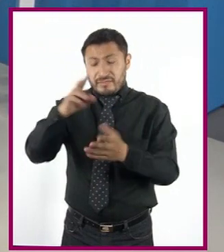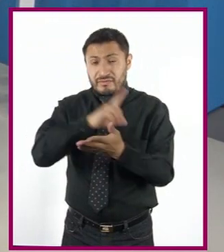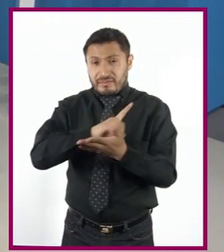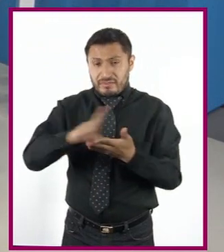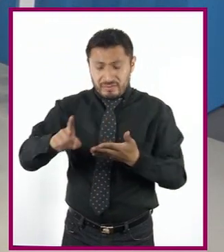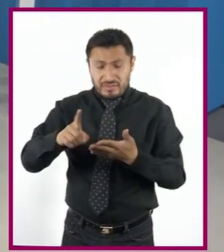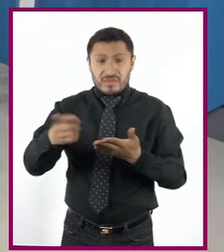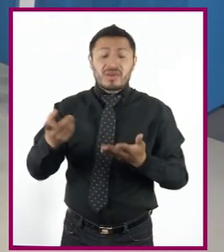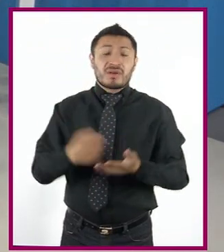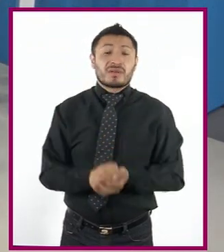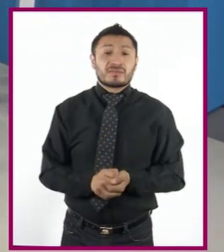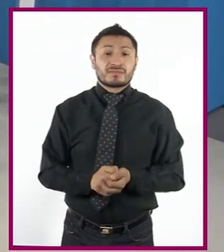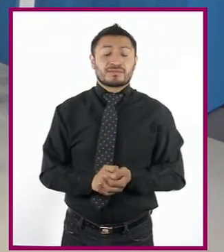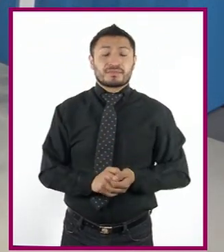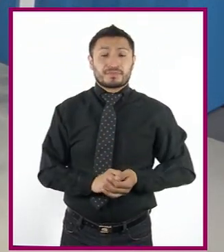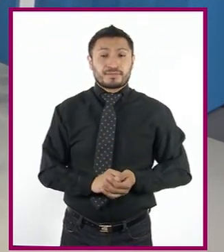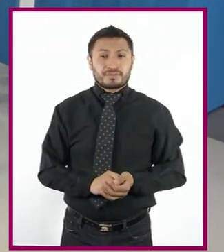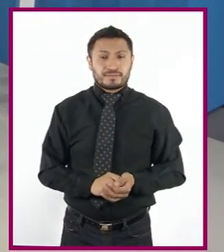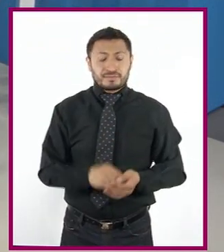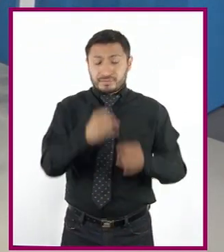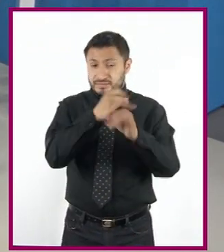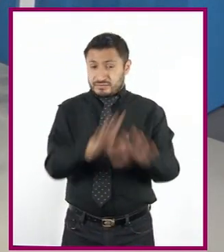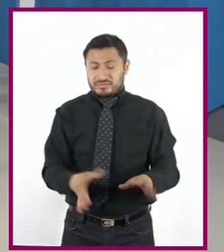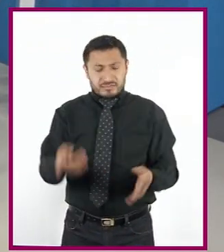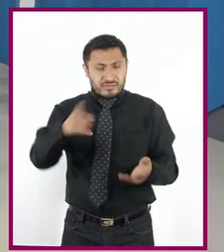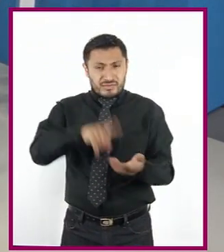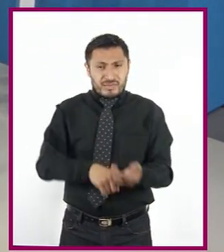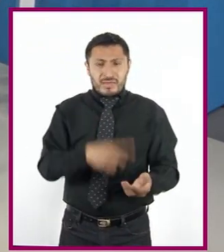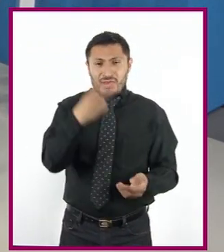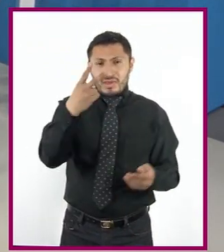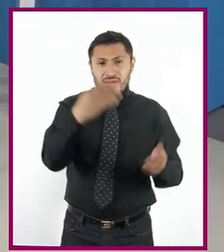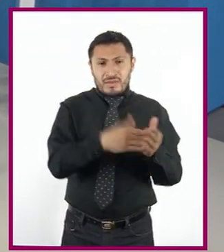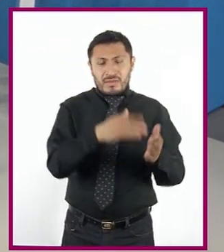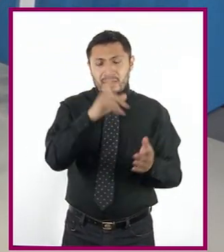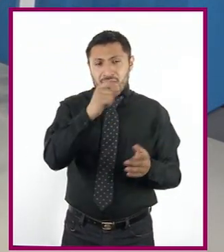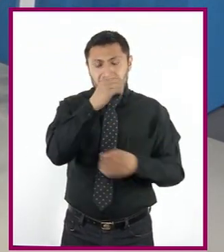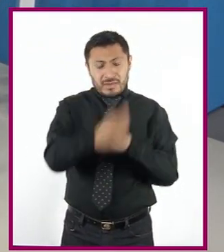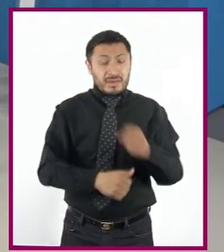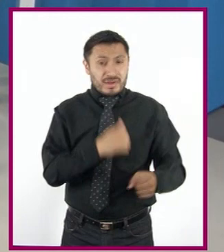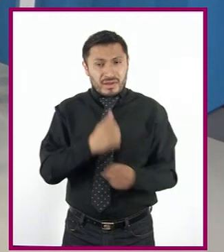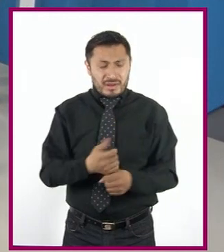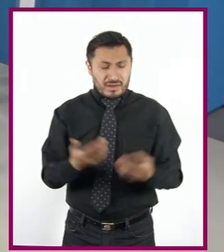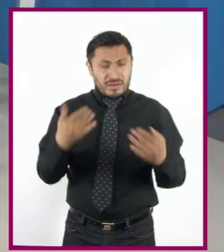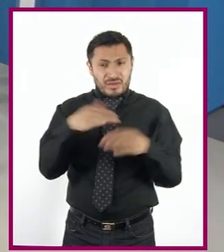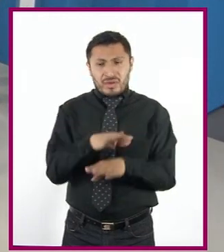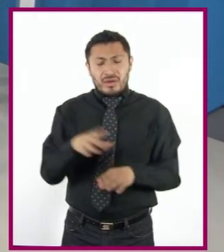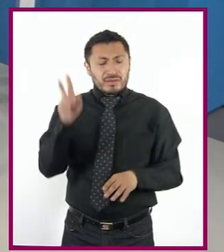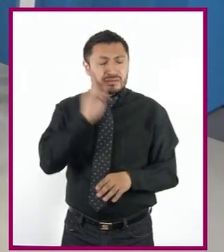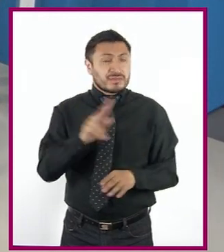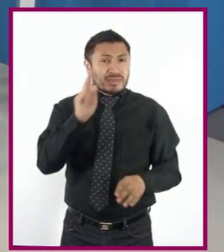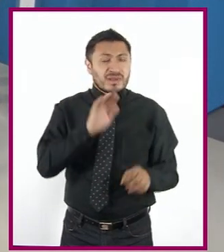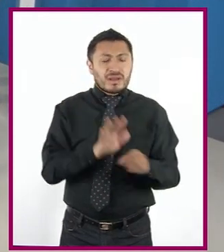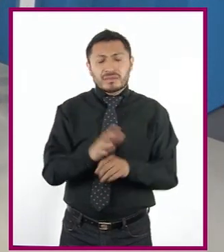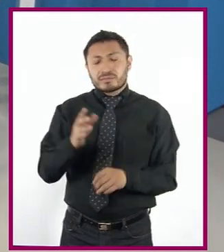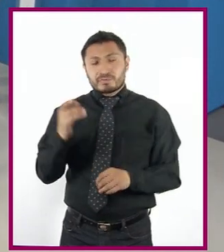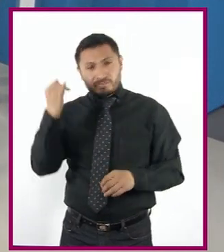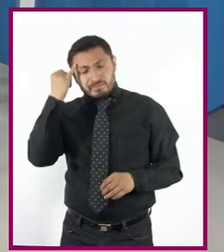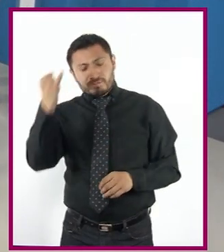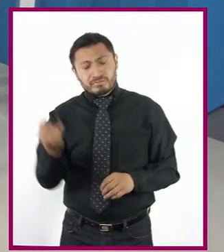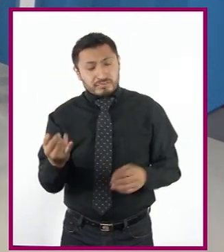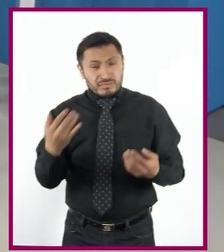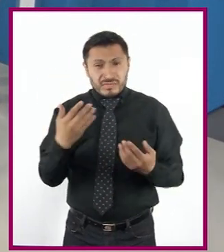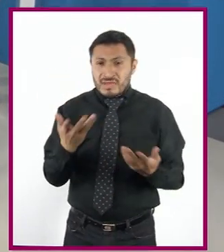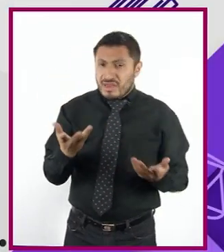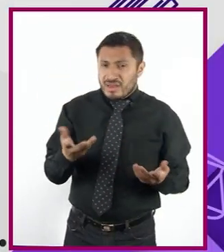Derecho. Los datos obtenidos en el 2020 de los factores que miden la percepción ciudadana del Estado de